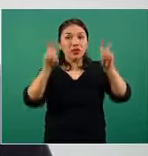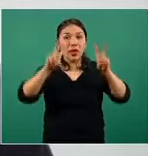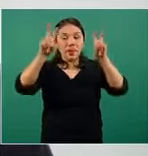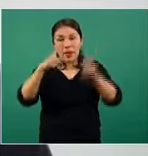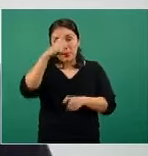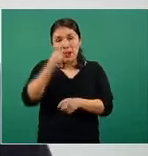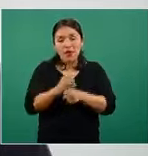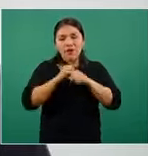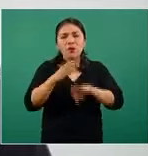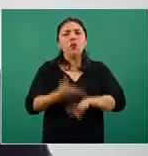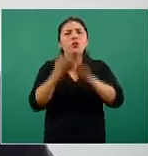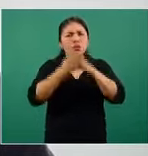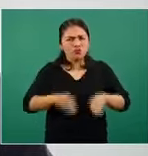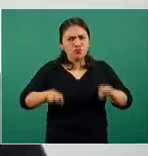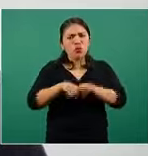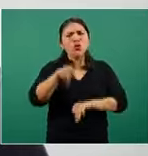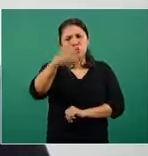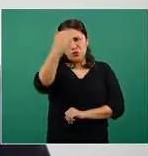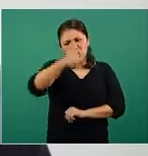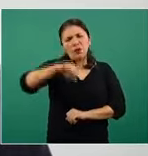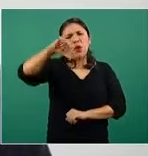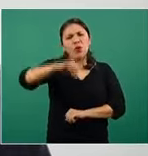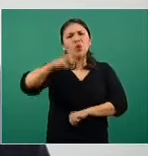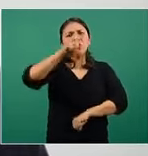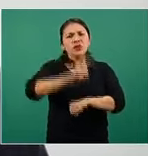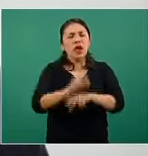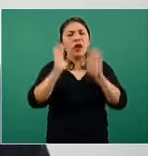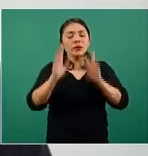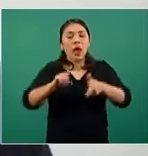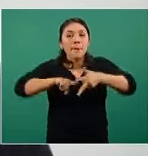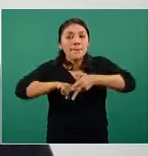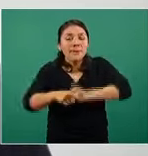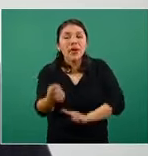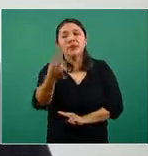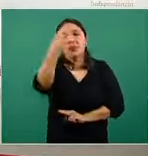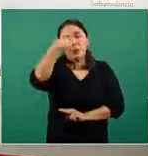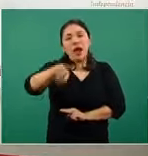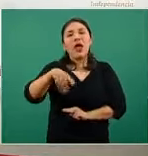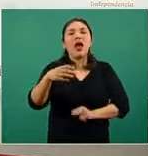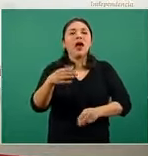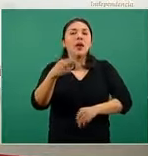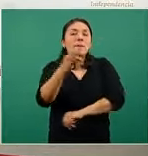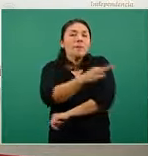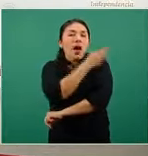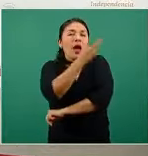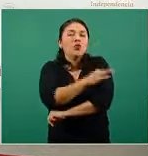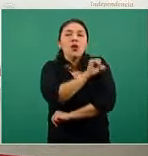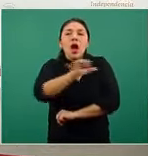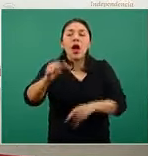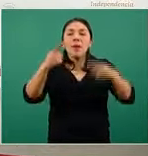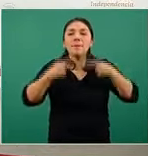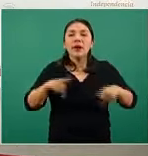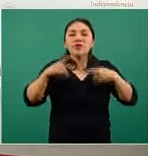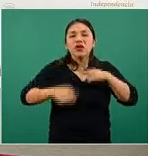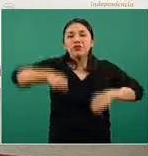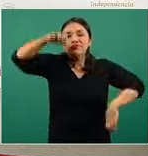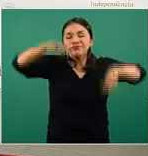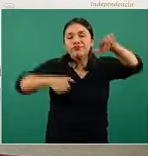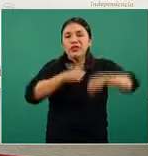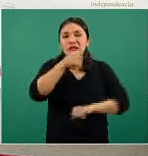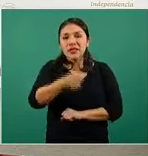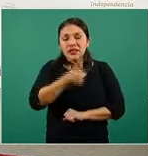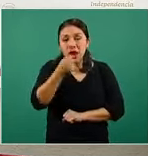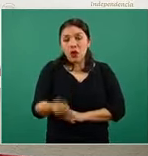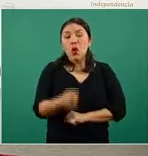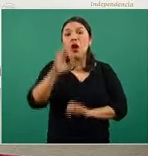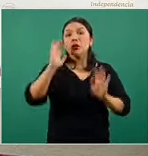informativos pues importantes. Como ustedes saben, hoy día dio inicio la campaña de vacunación de personas adultas mayores. Tenemos